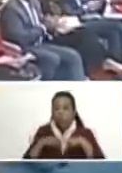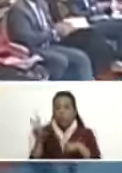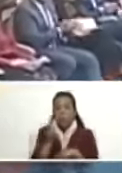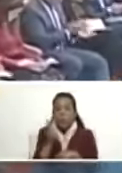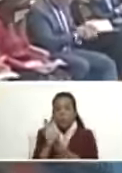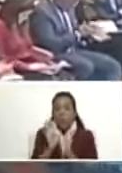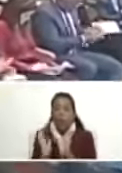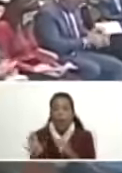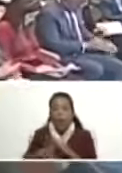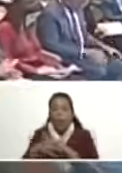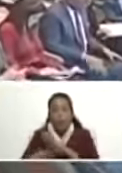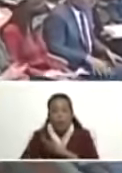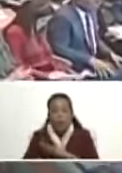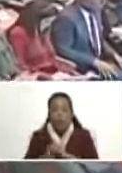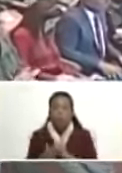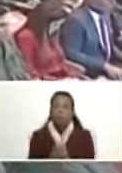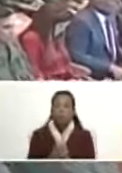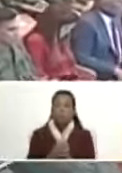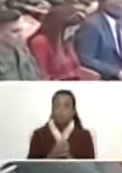gestiones.